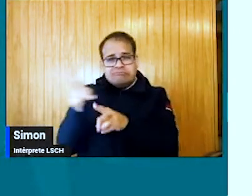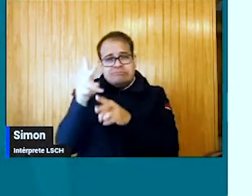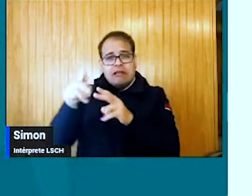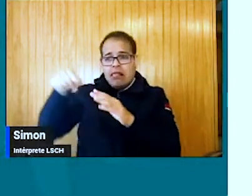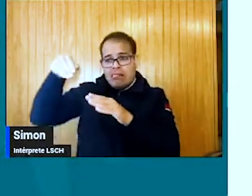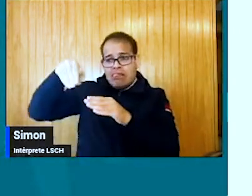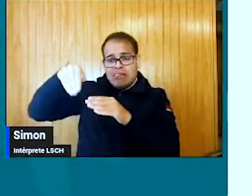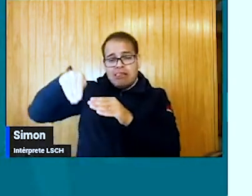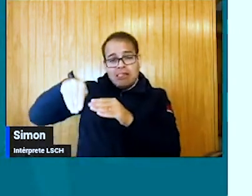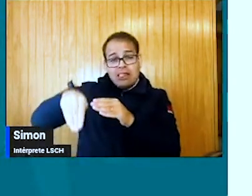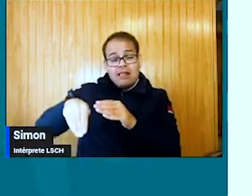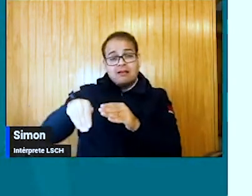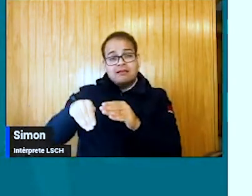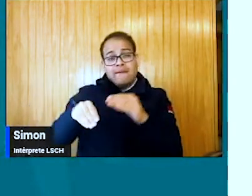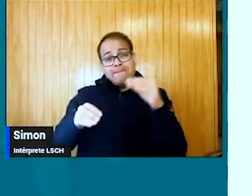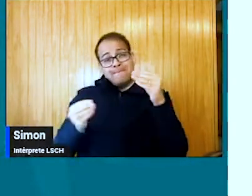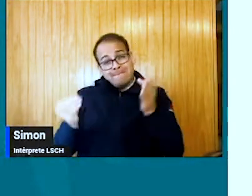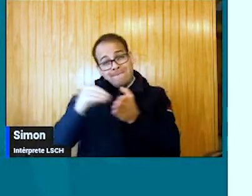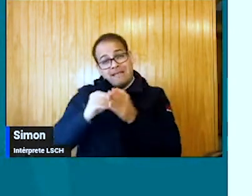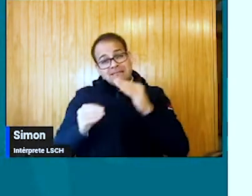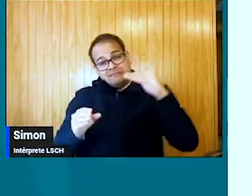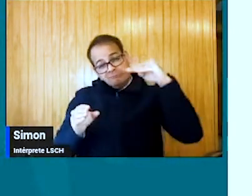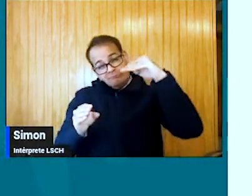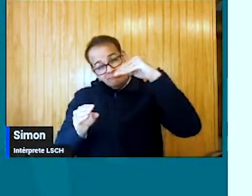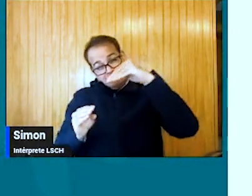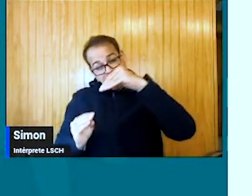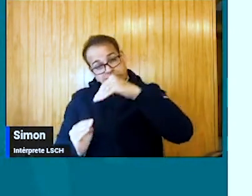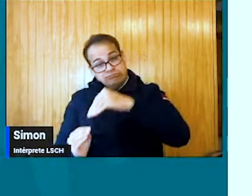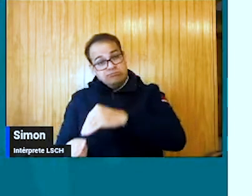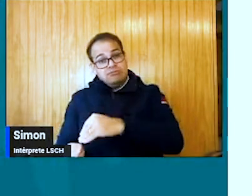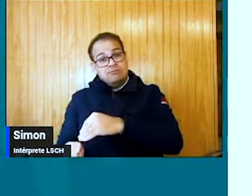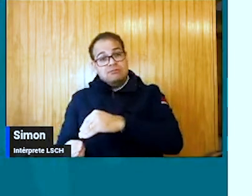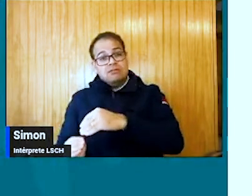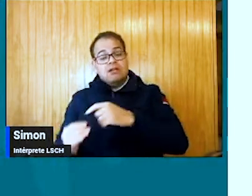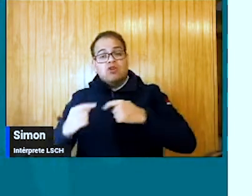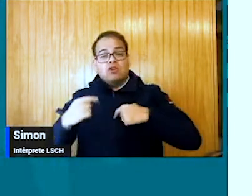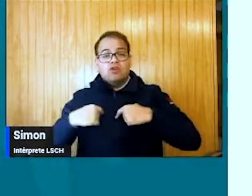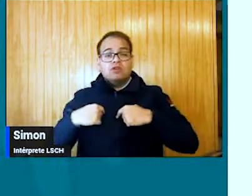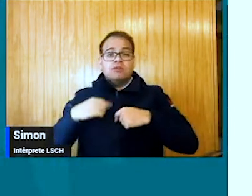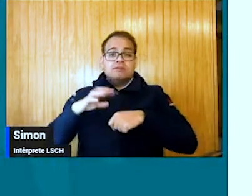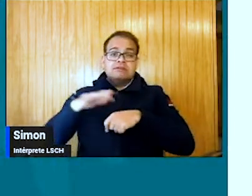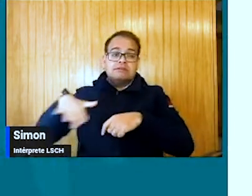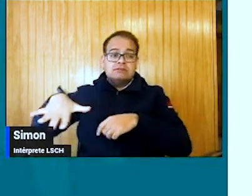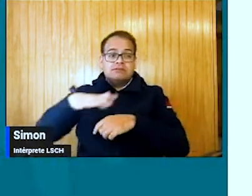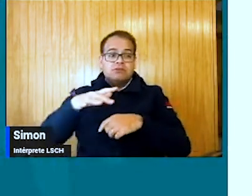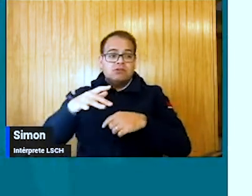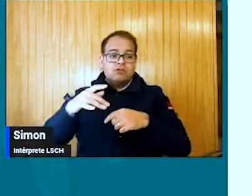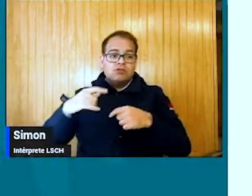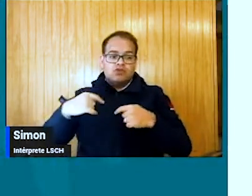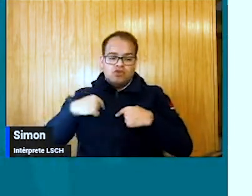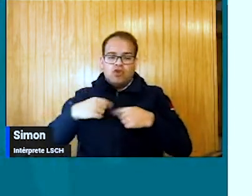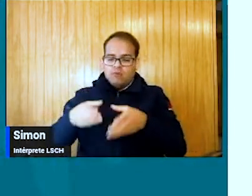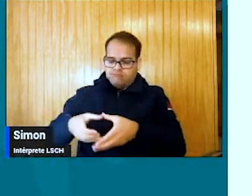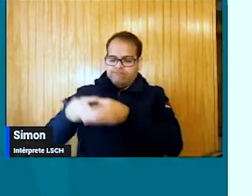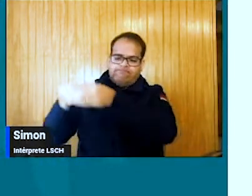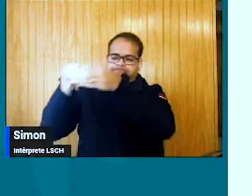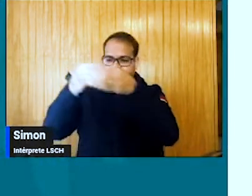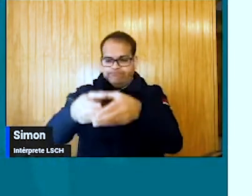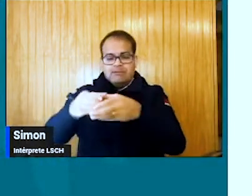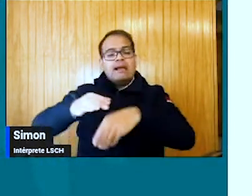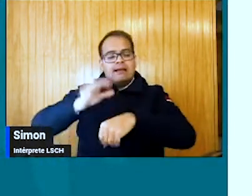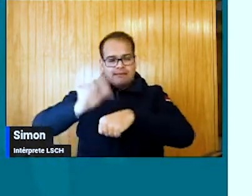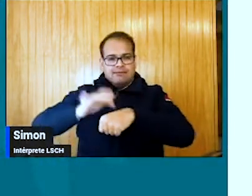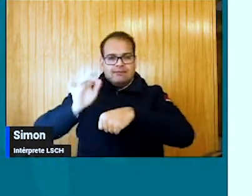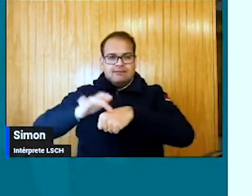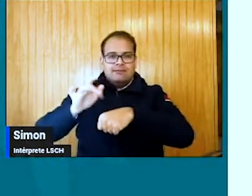cayendo bajo mi punto crítico, mi temperatura crítica, es donde sale el calefactor. El